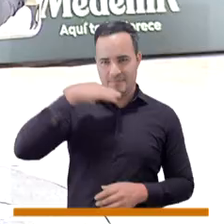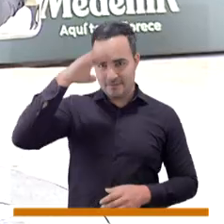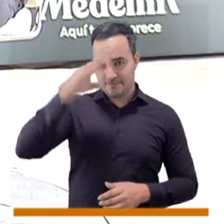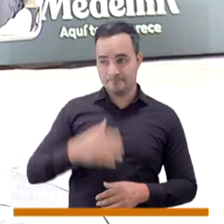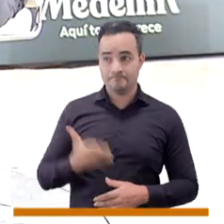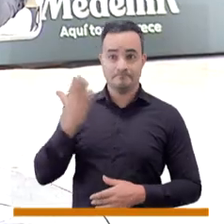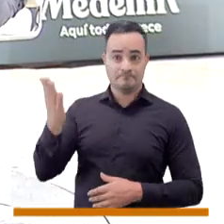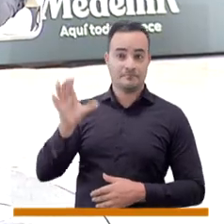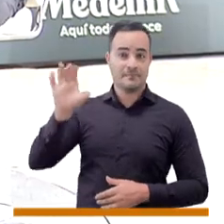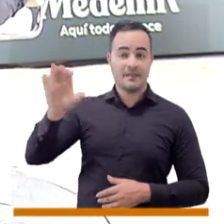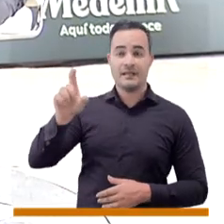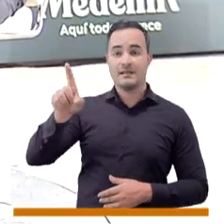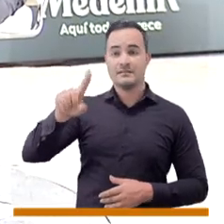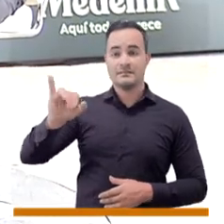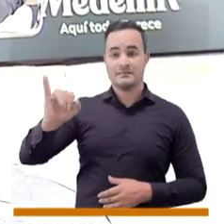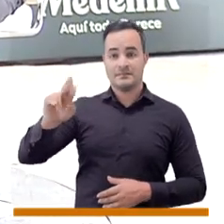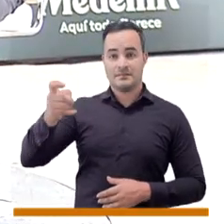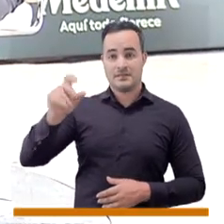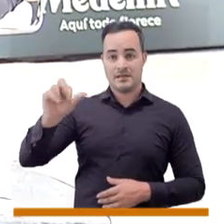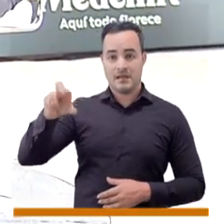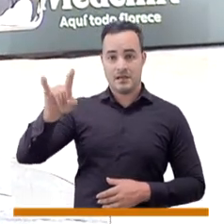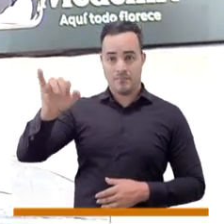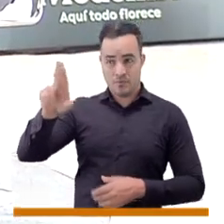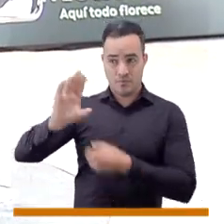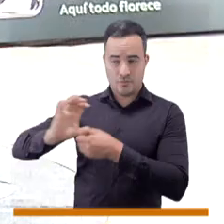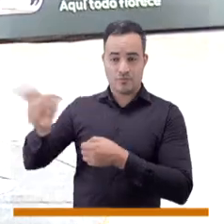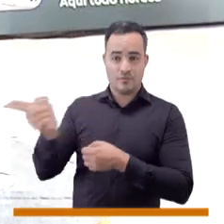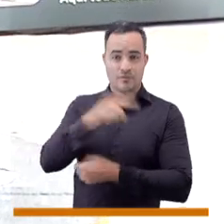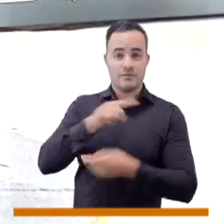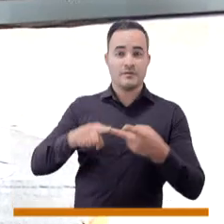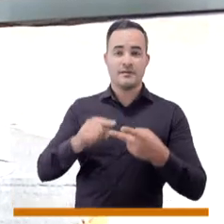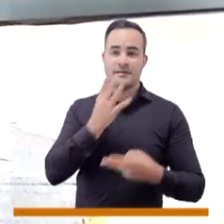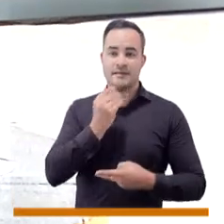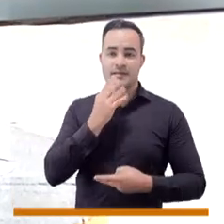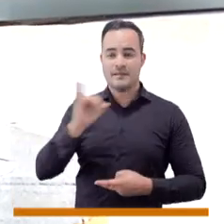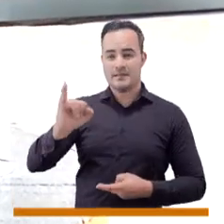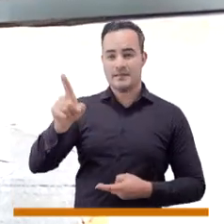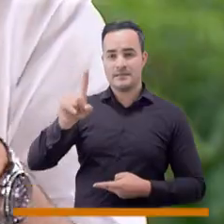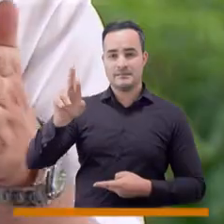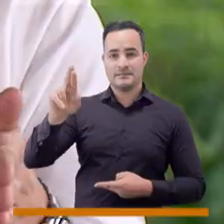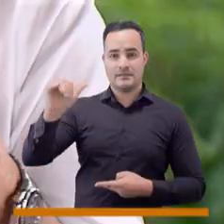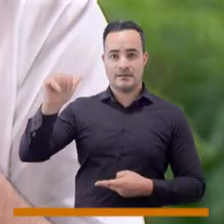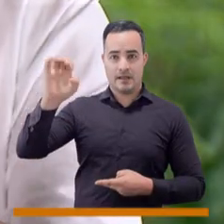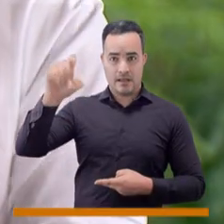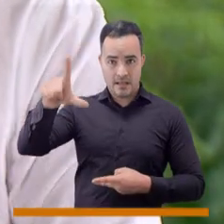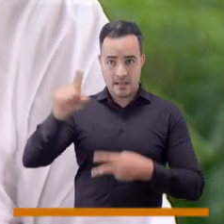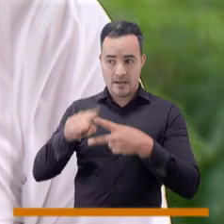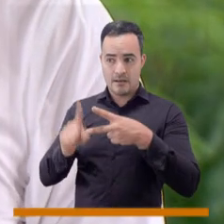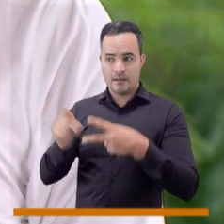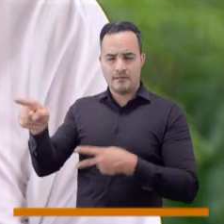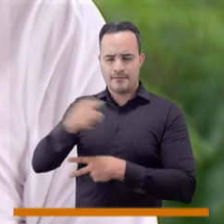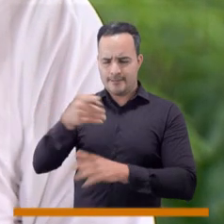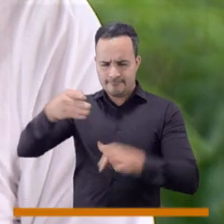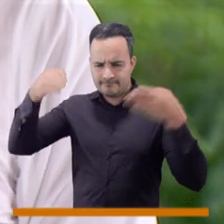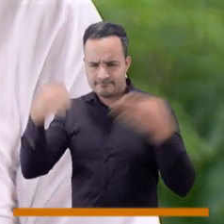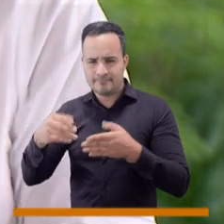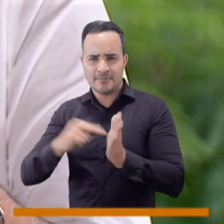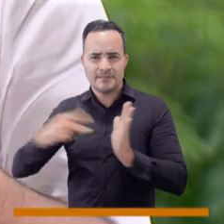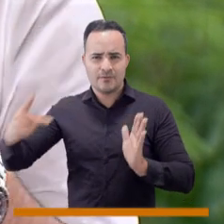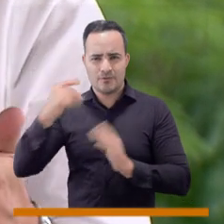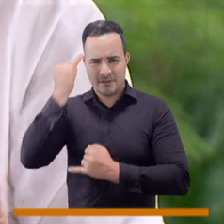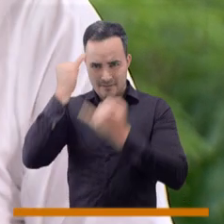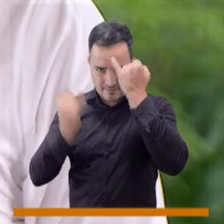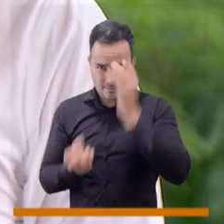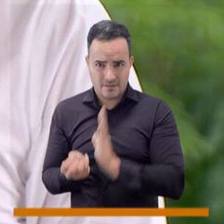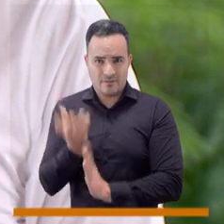miren, Singapur e Israel son ciudades que se dedicaron a eso, al desarrollo óptimo de ciencia, tecnología e innovación, y